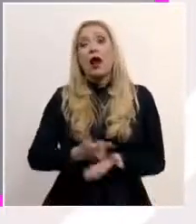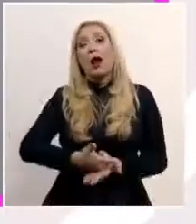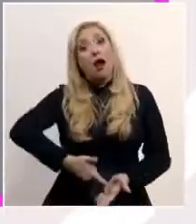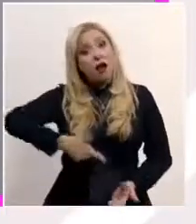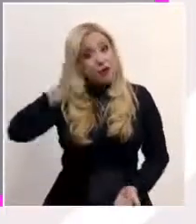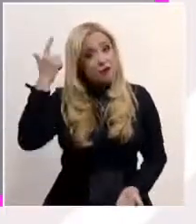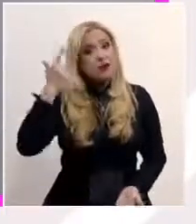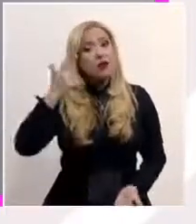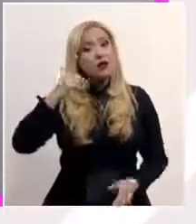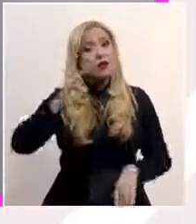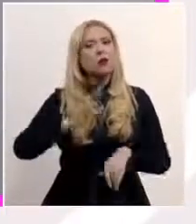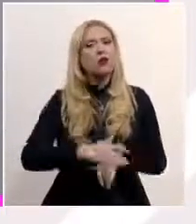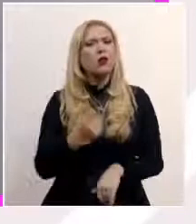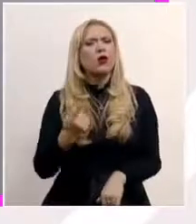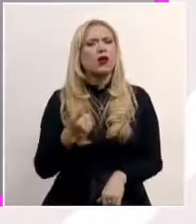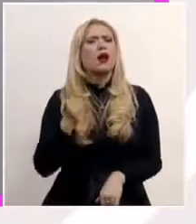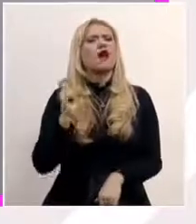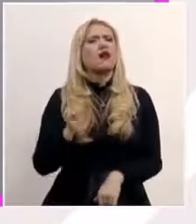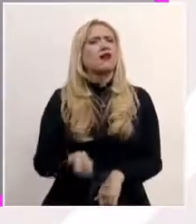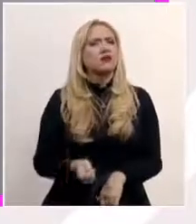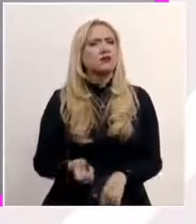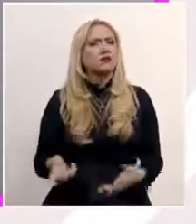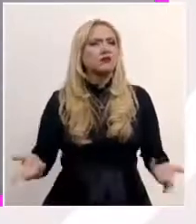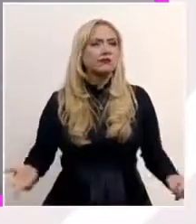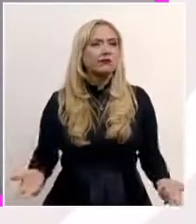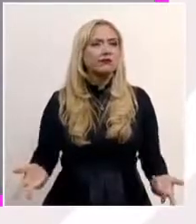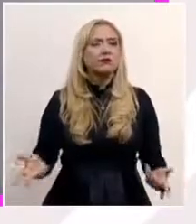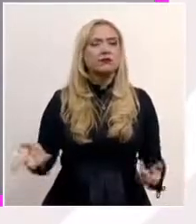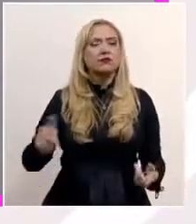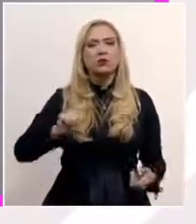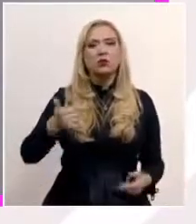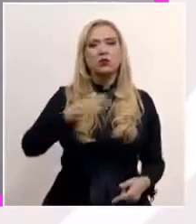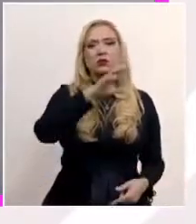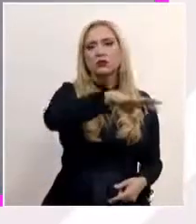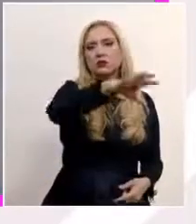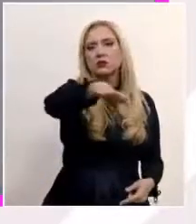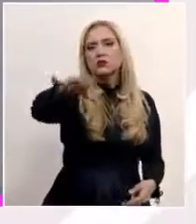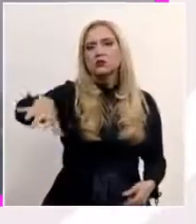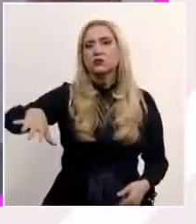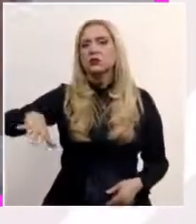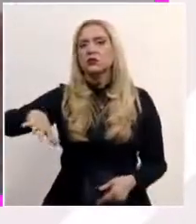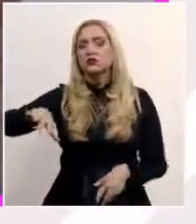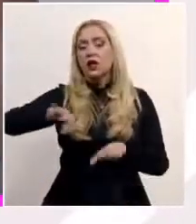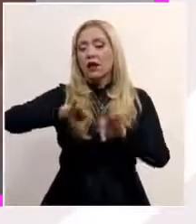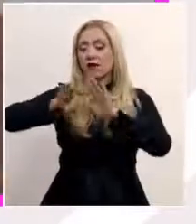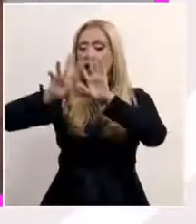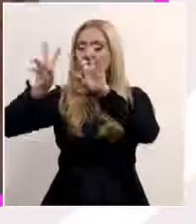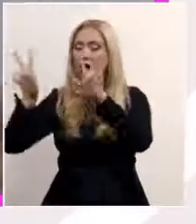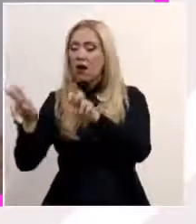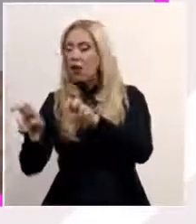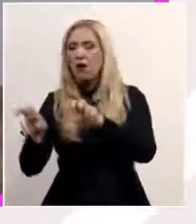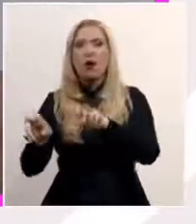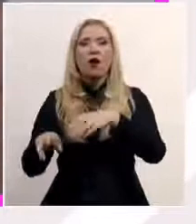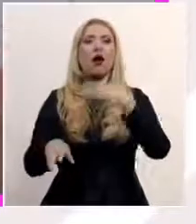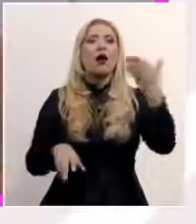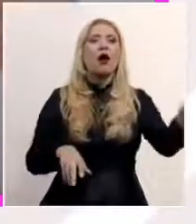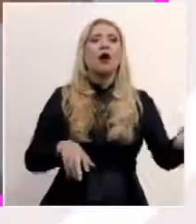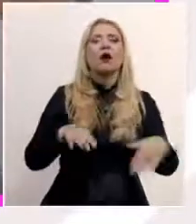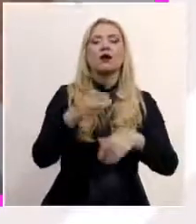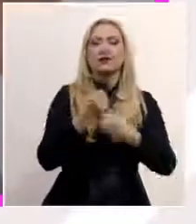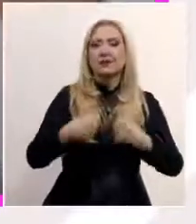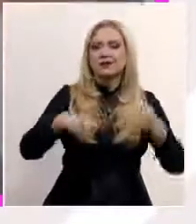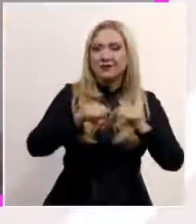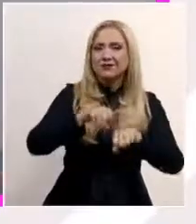Porque esto tiene impacto directo también en otras esferas que no solamente son la laboral. Hablábamos de acceso a la seguridad